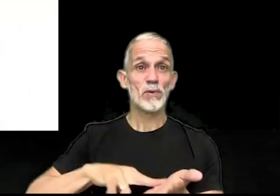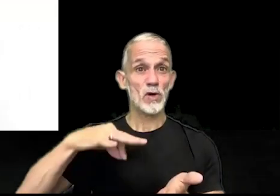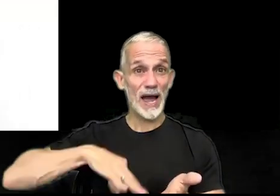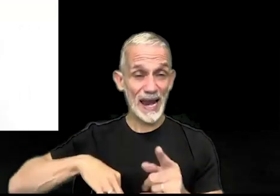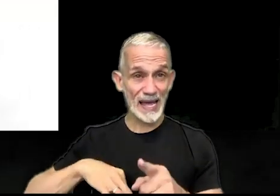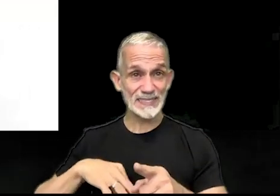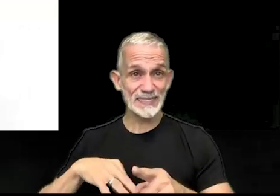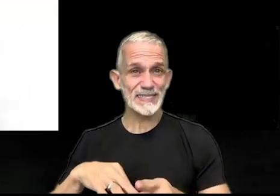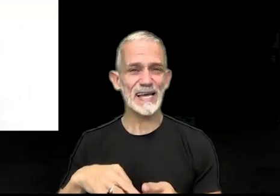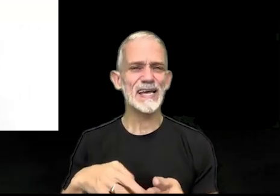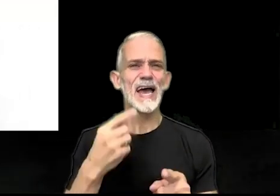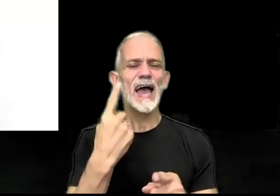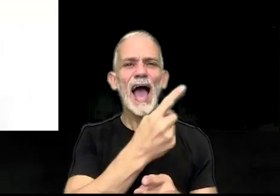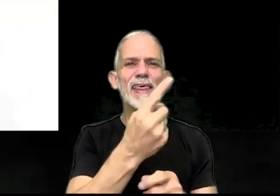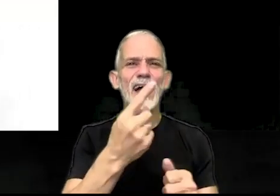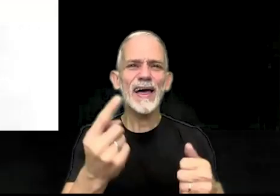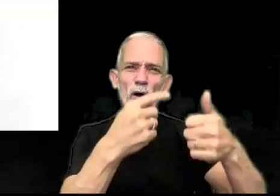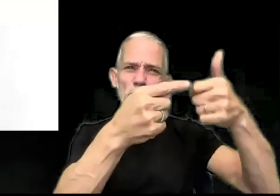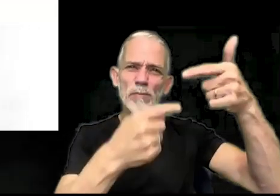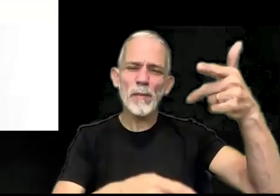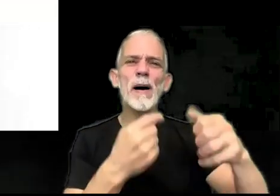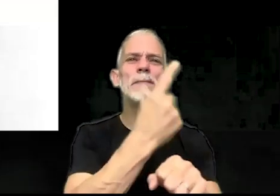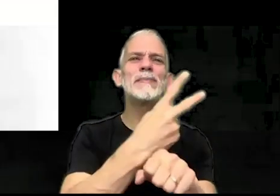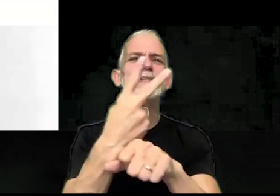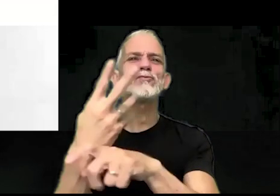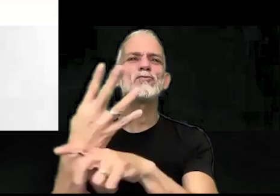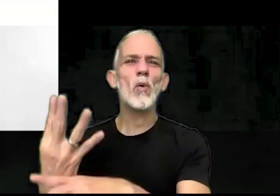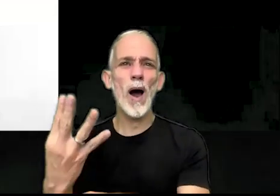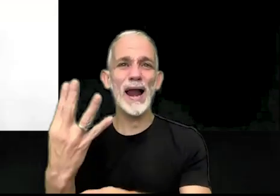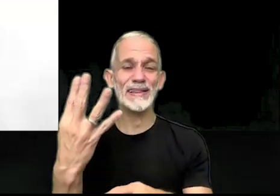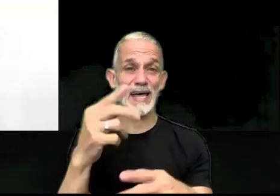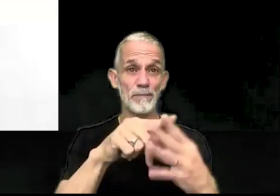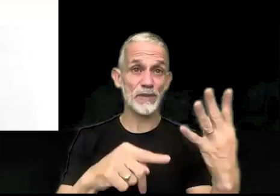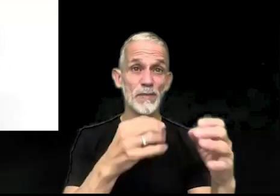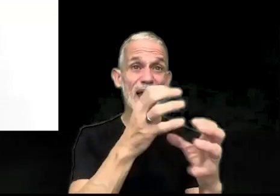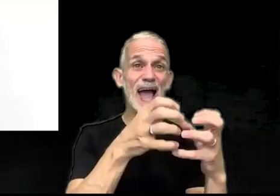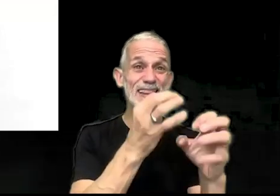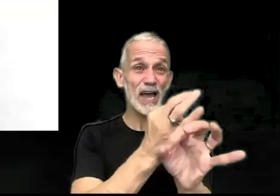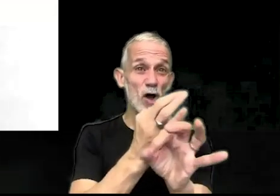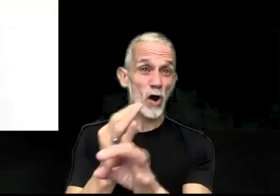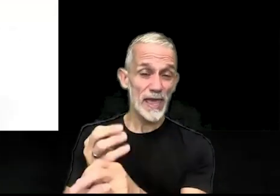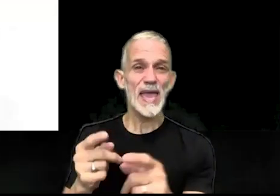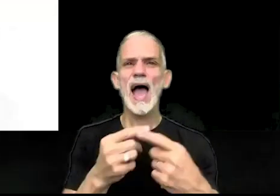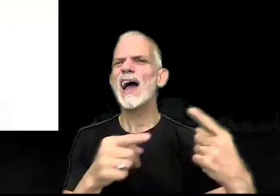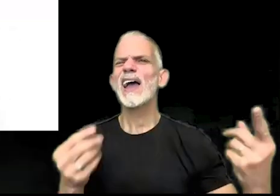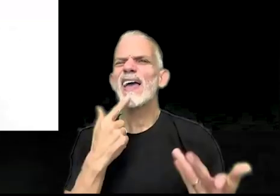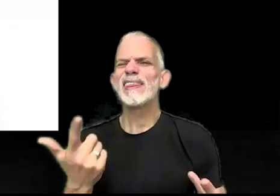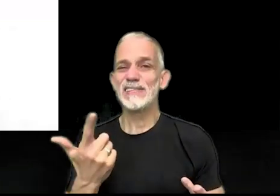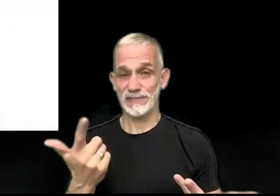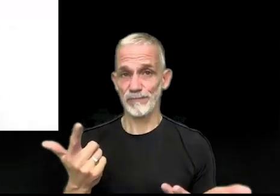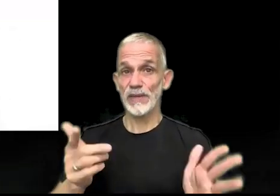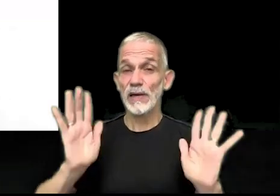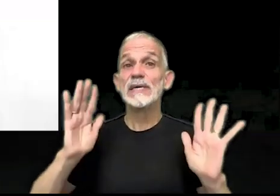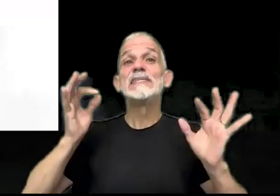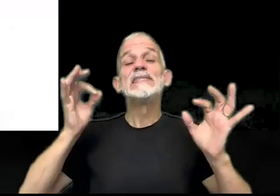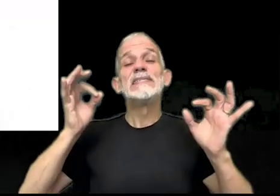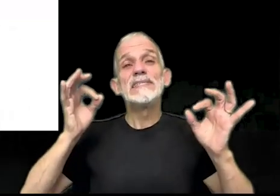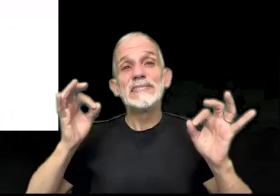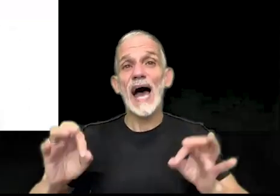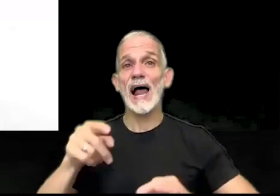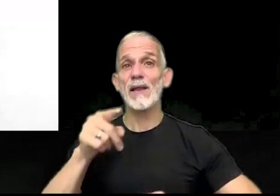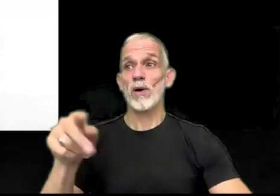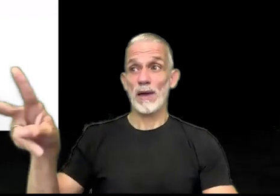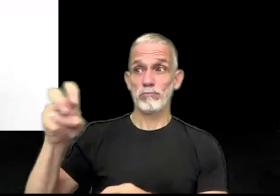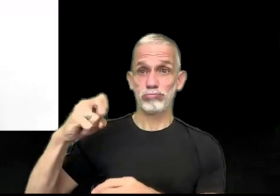las ganancias, en cada categoría, primera, segunda y cuarta, expresamente nos dice que salvo que